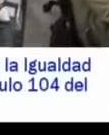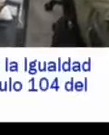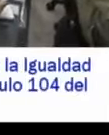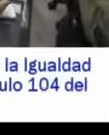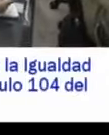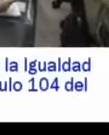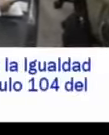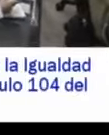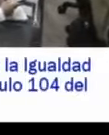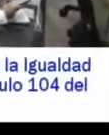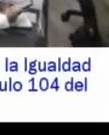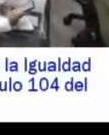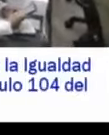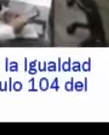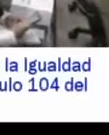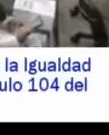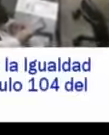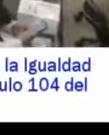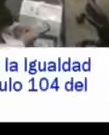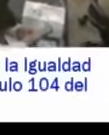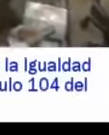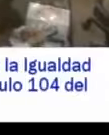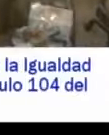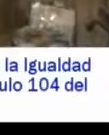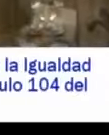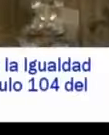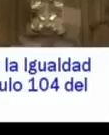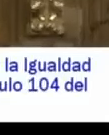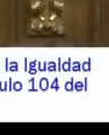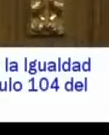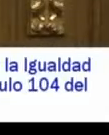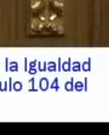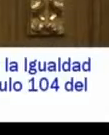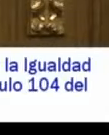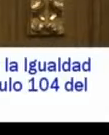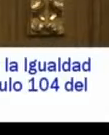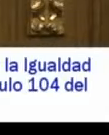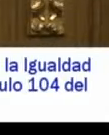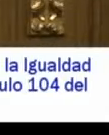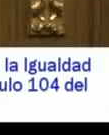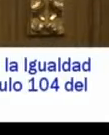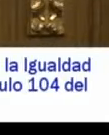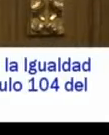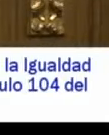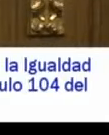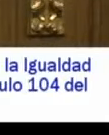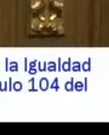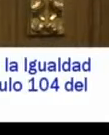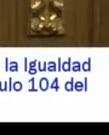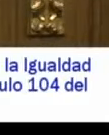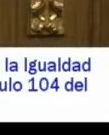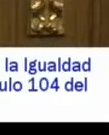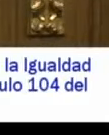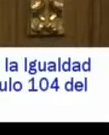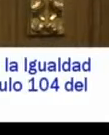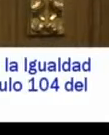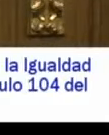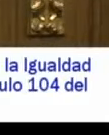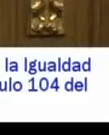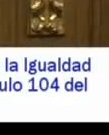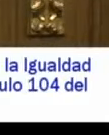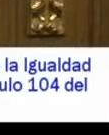Caribe, Quito 2007, en una especial norma marco para consolidar la democracia paritaria en el